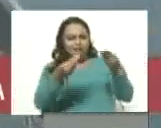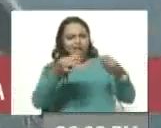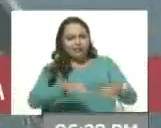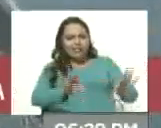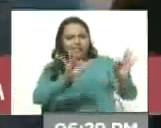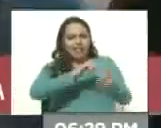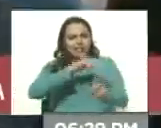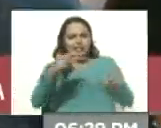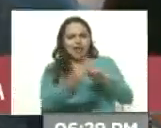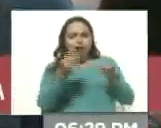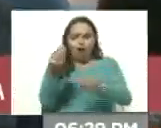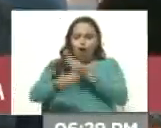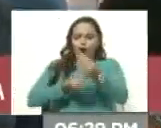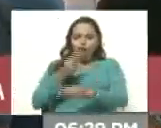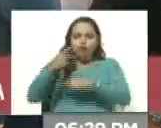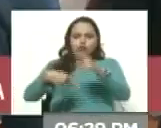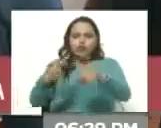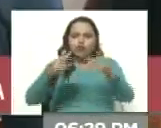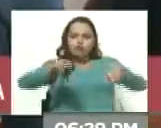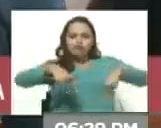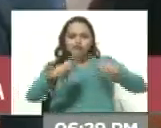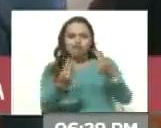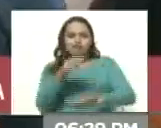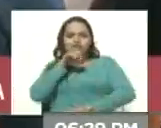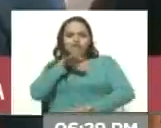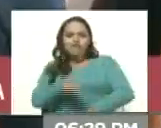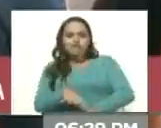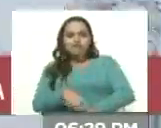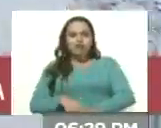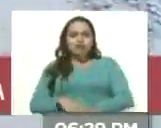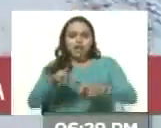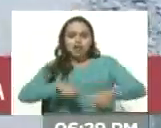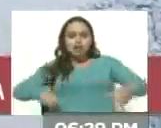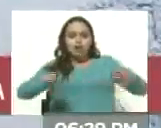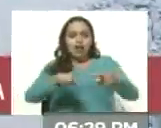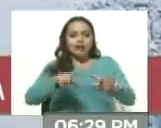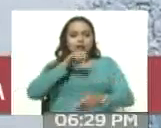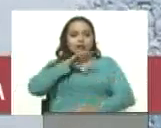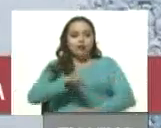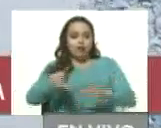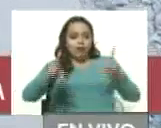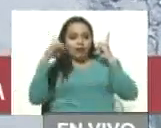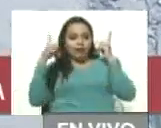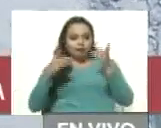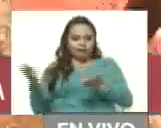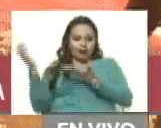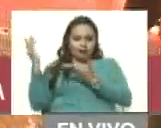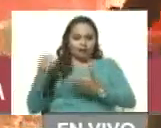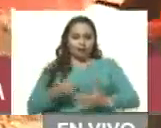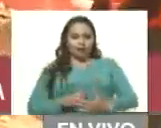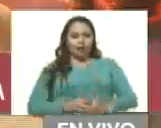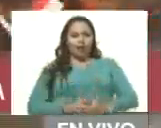cómo se está haciendo el proceso de renovación histórica del casco de la guaira veamos